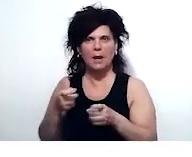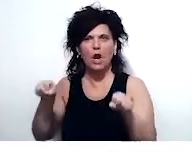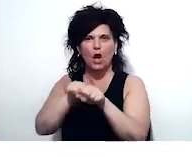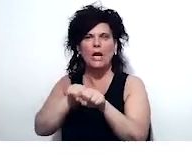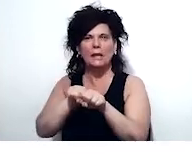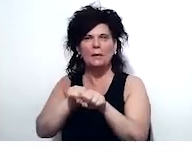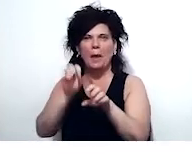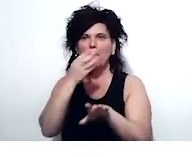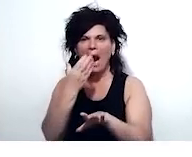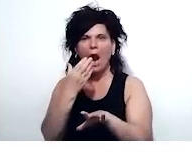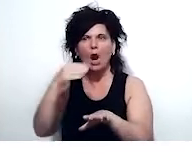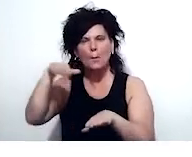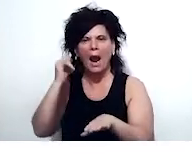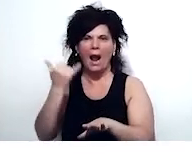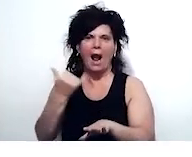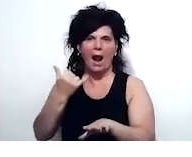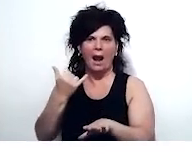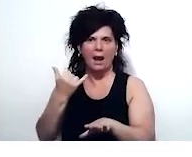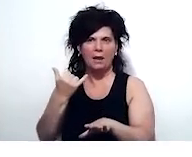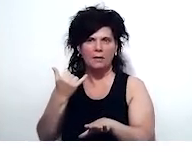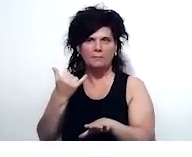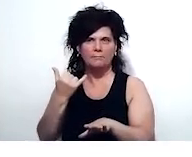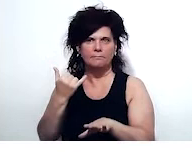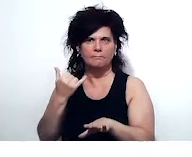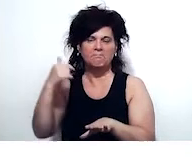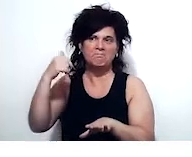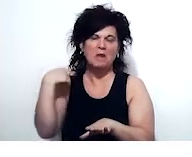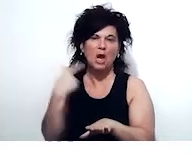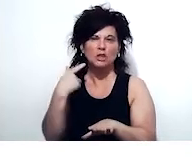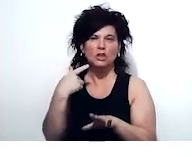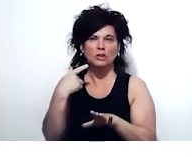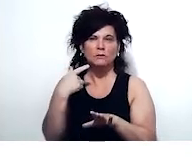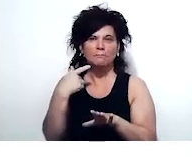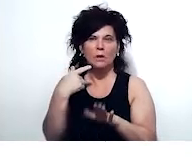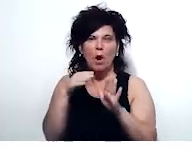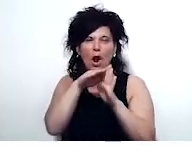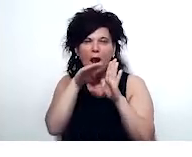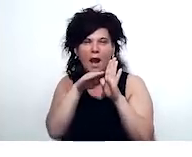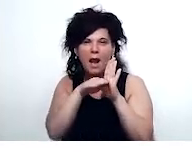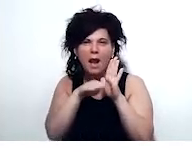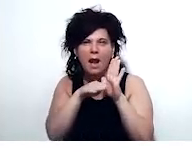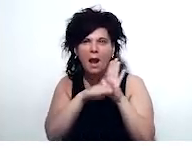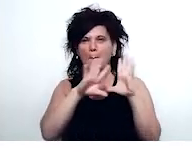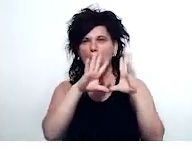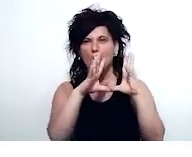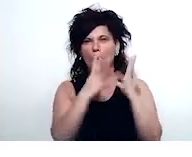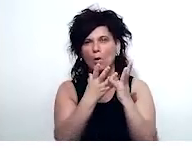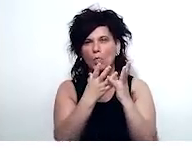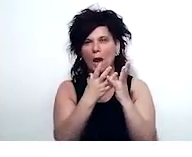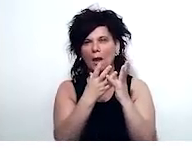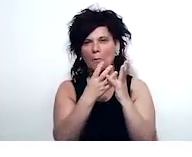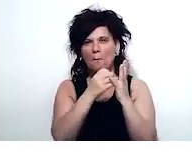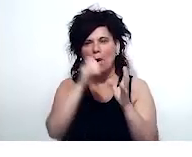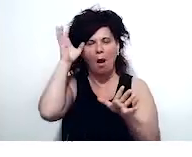tienen mucha más conectividad. O sea que, si bien no estamos tan mal en números mundiales, todavía tenemos